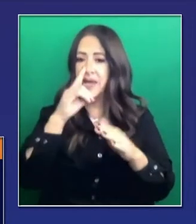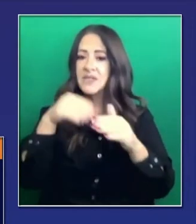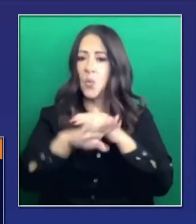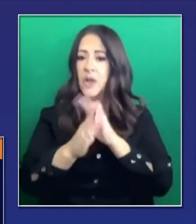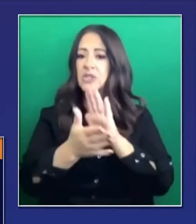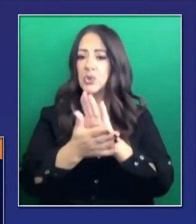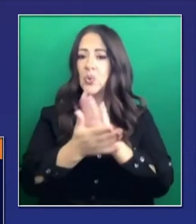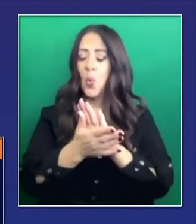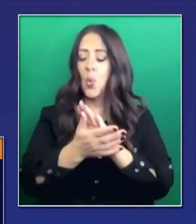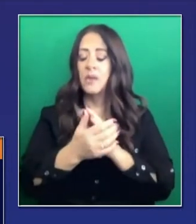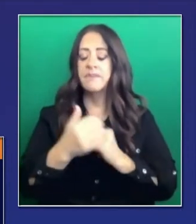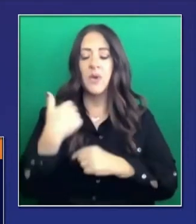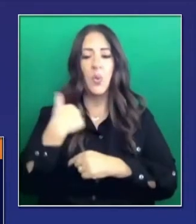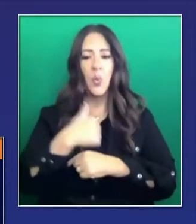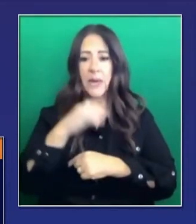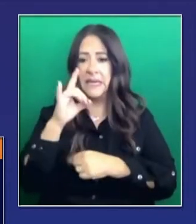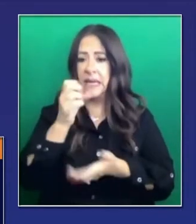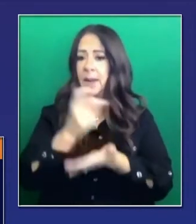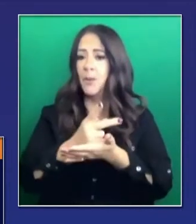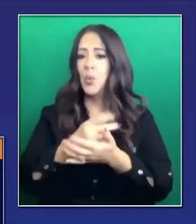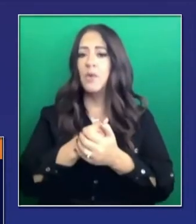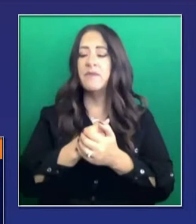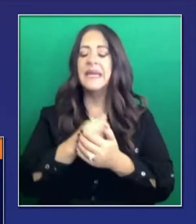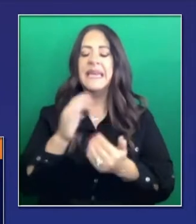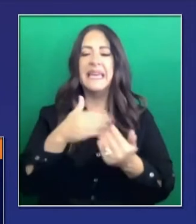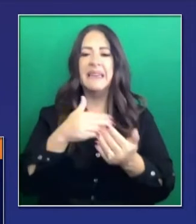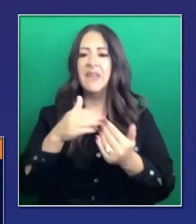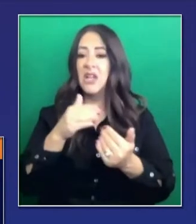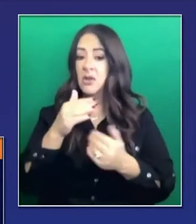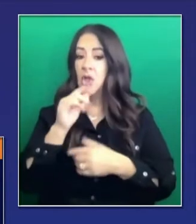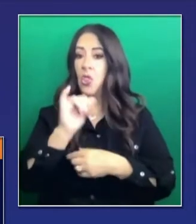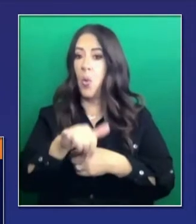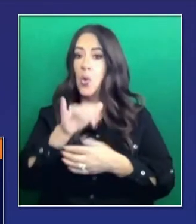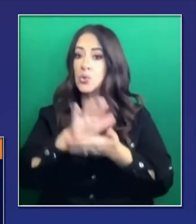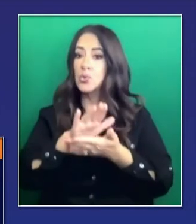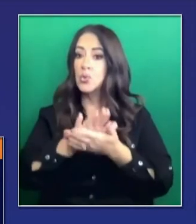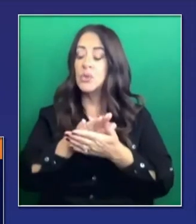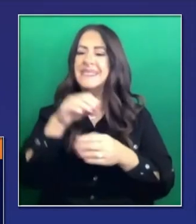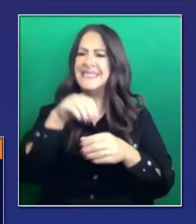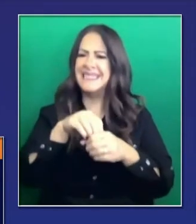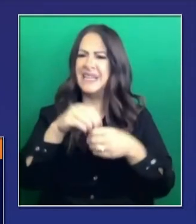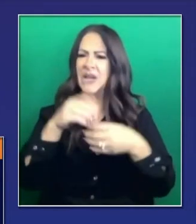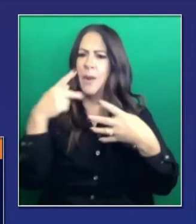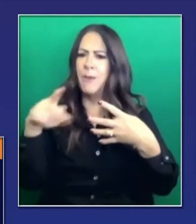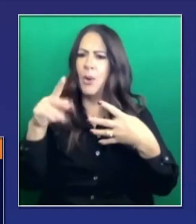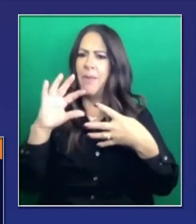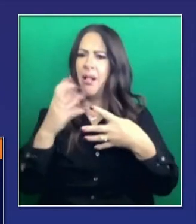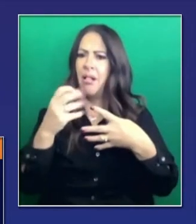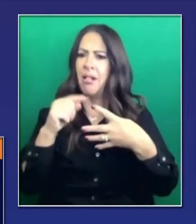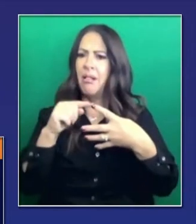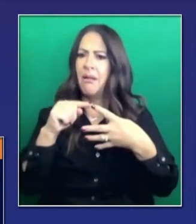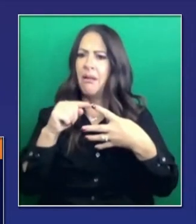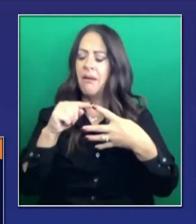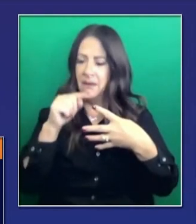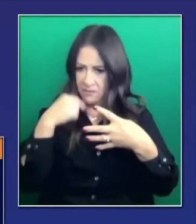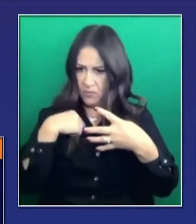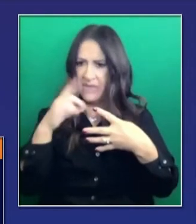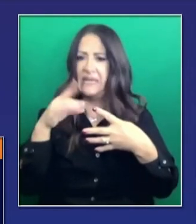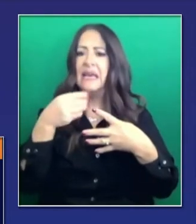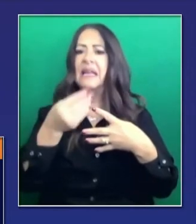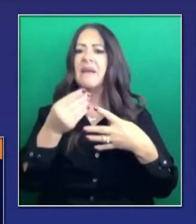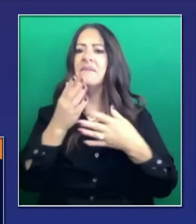mayo. Incluso aunque estén en estos niveles más restrictivos, recordarán ustedes que el morado es el